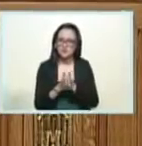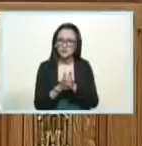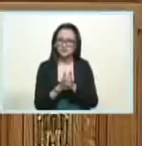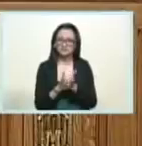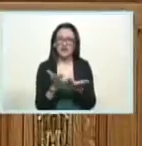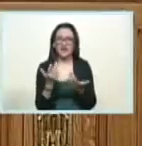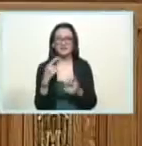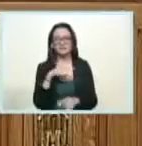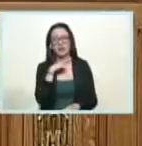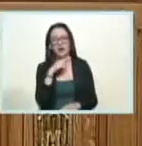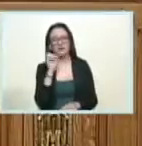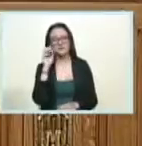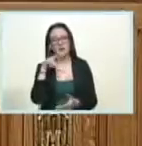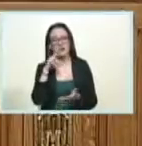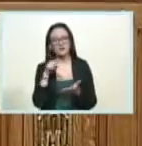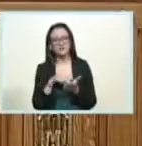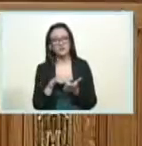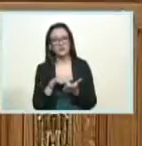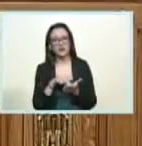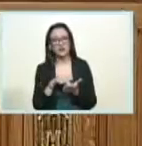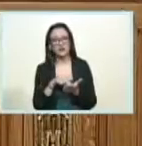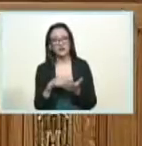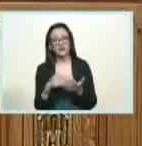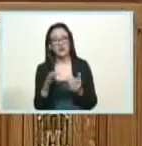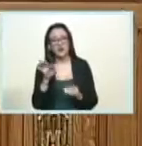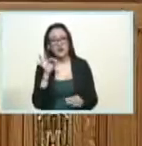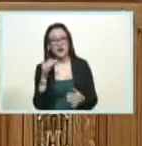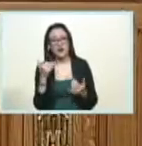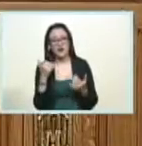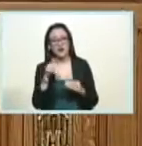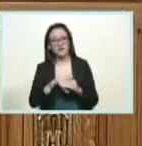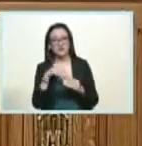extinta, donde no dijeran elecciones ya.